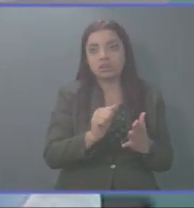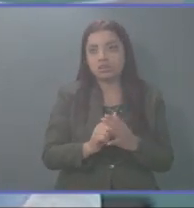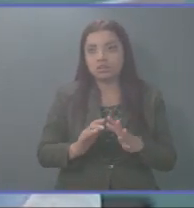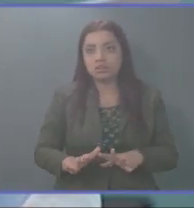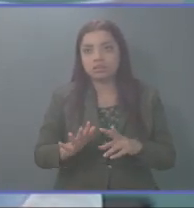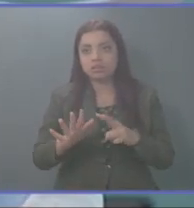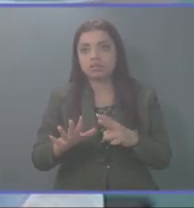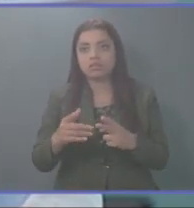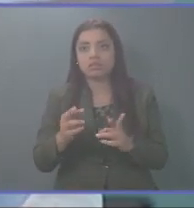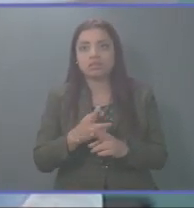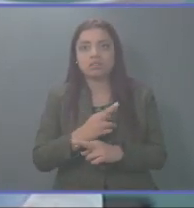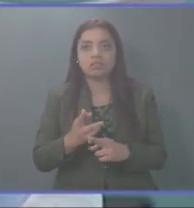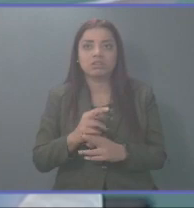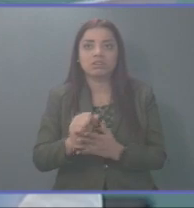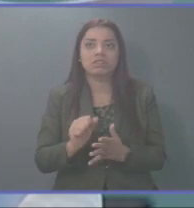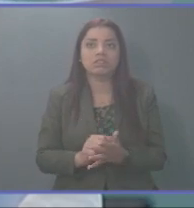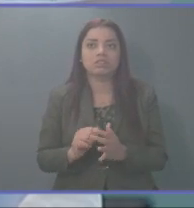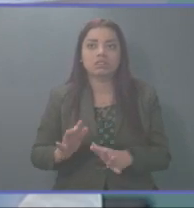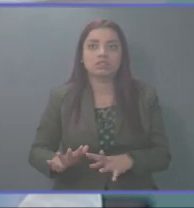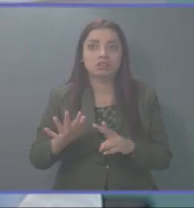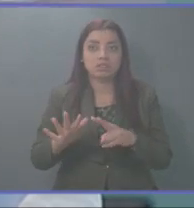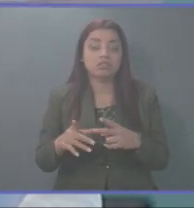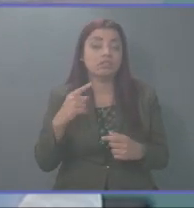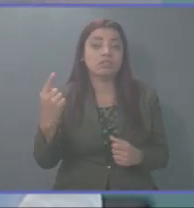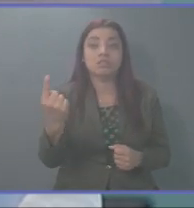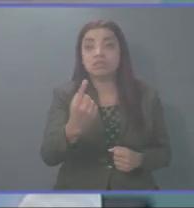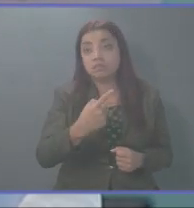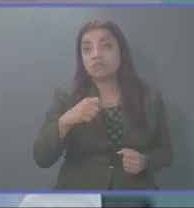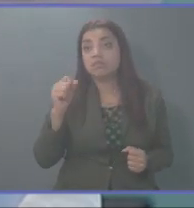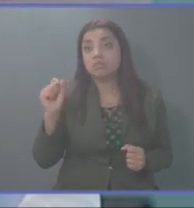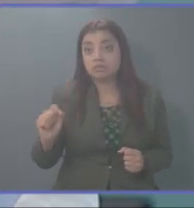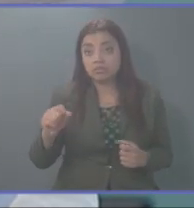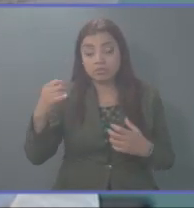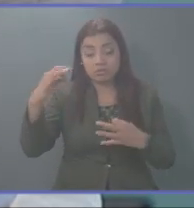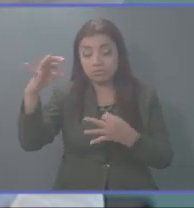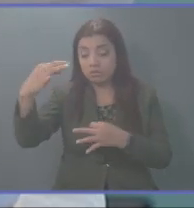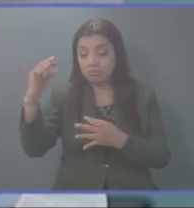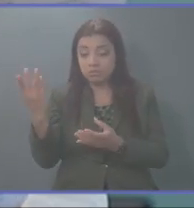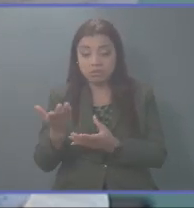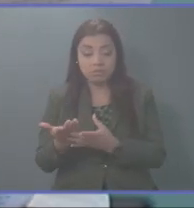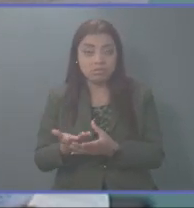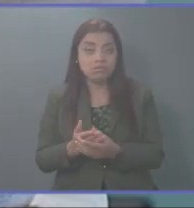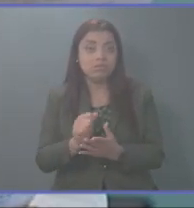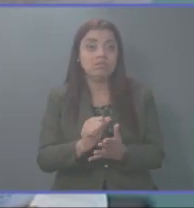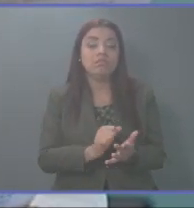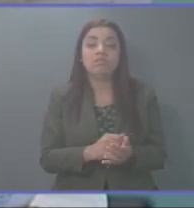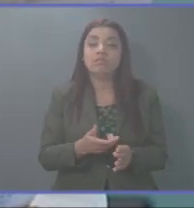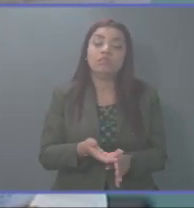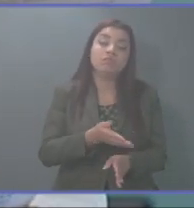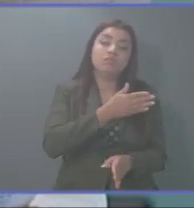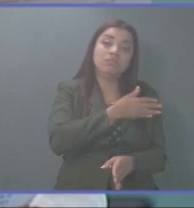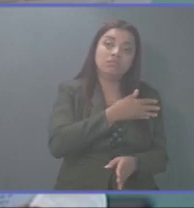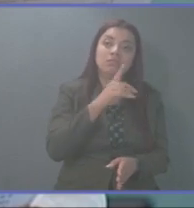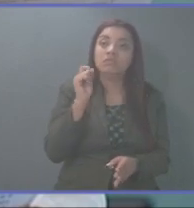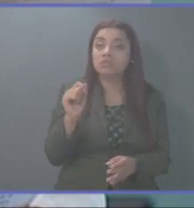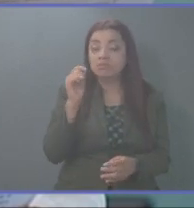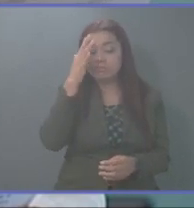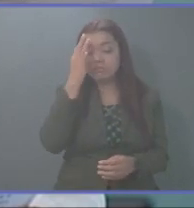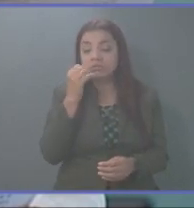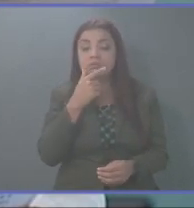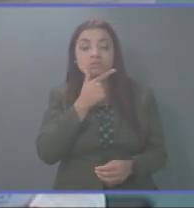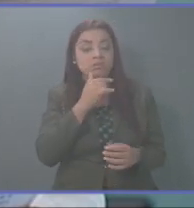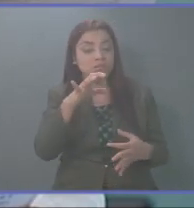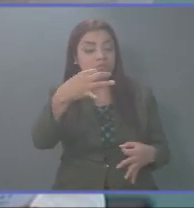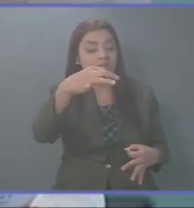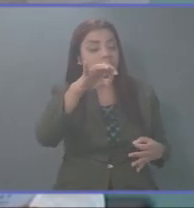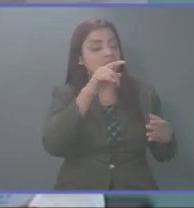siguiente manera. Artículo 17. El elector, al recibir la documentación indicada en el artículo anterior, hará su selección marcando la